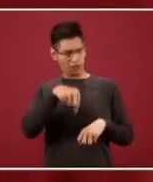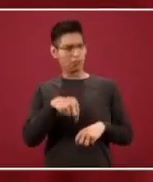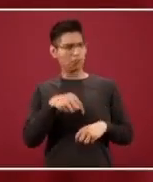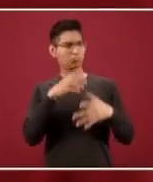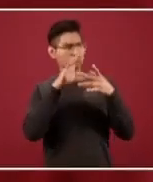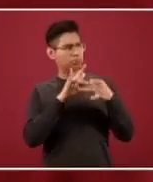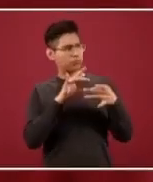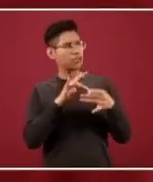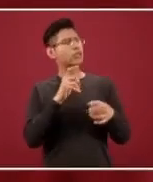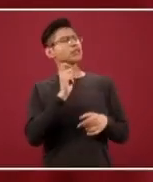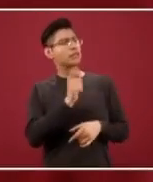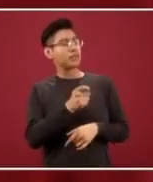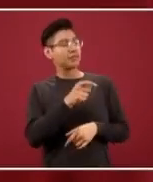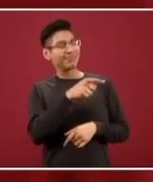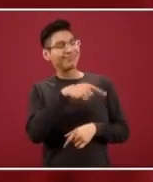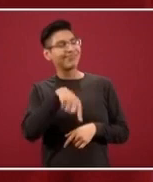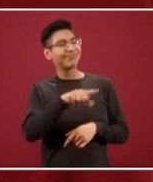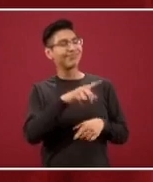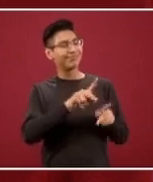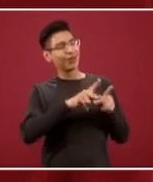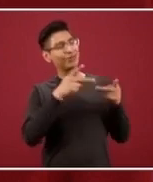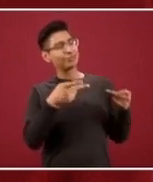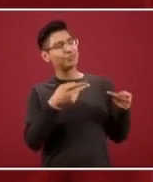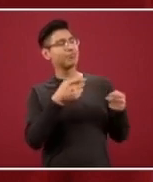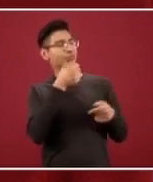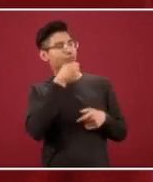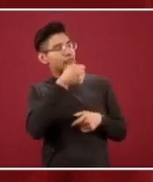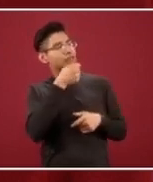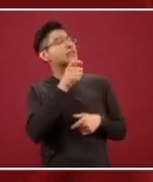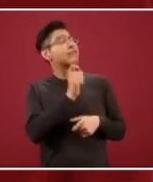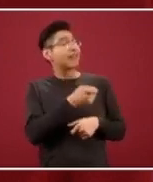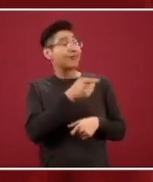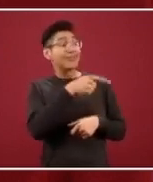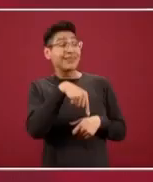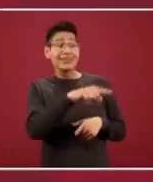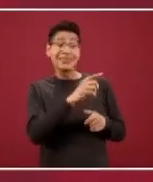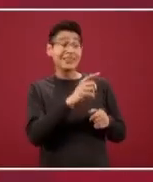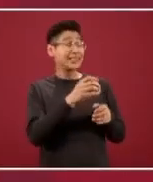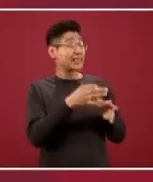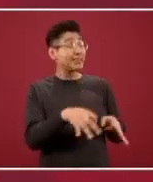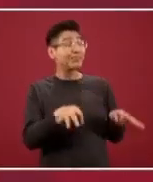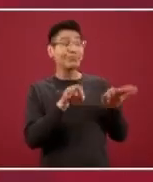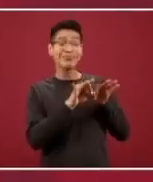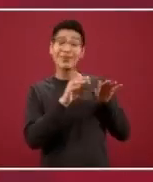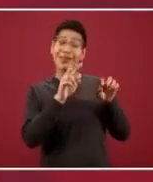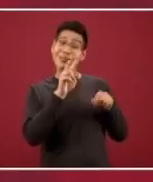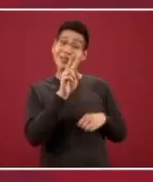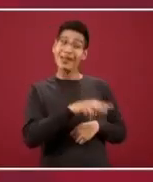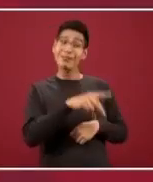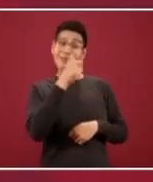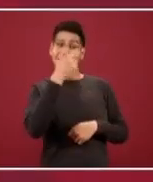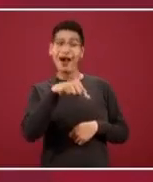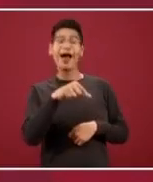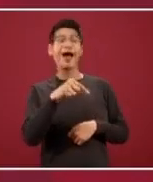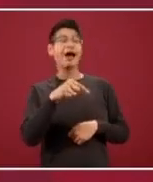pues ustedes son realmente también colaboradores muy importantes de la vigilancia epidemiológica y de las acciones de prevención y control que realizamos